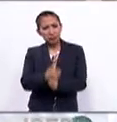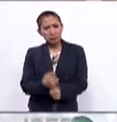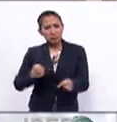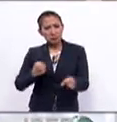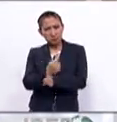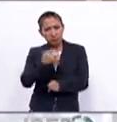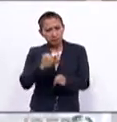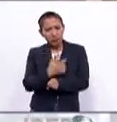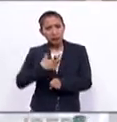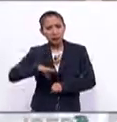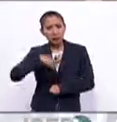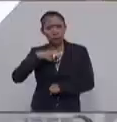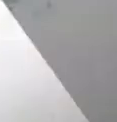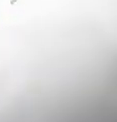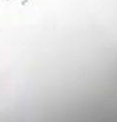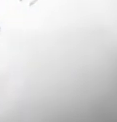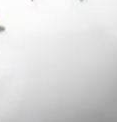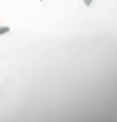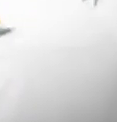la violencia y el abuso.